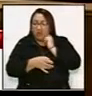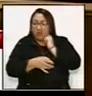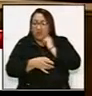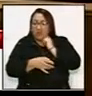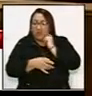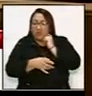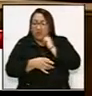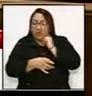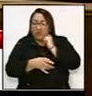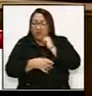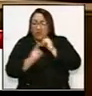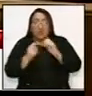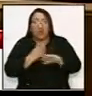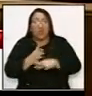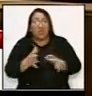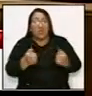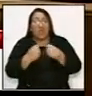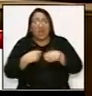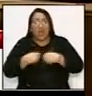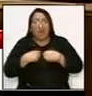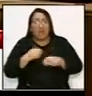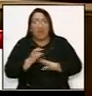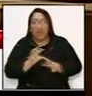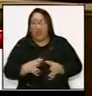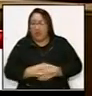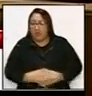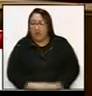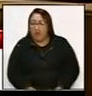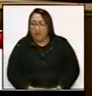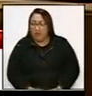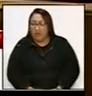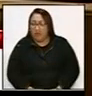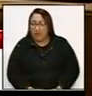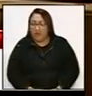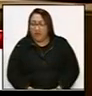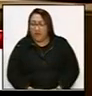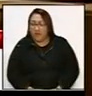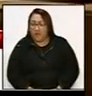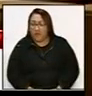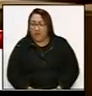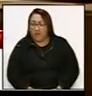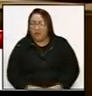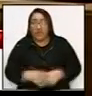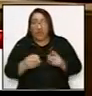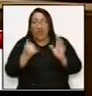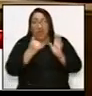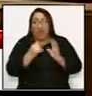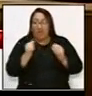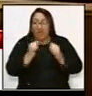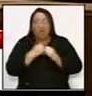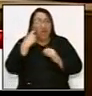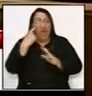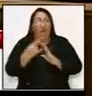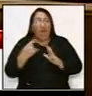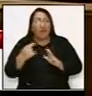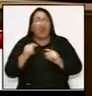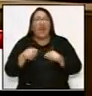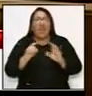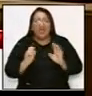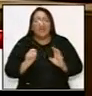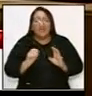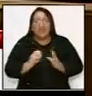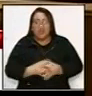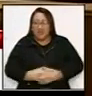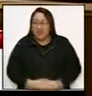pelarlo así, y no dejan sacar la ropa. Y se produce un incidente, y ahí hay una grabación con audio. Con